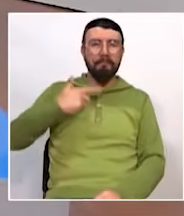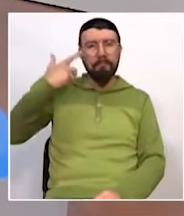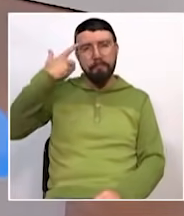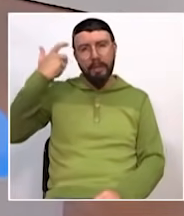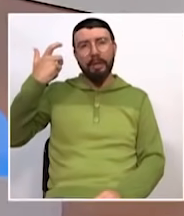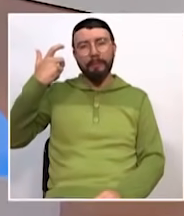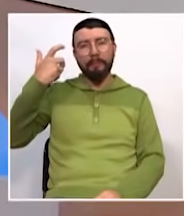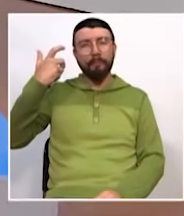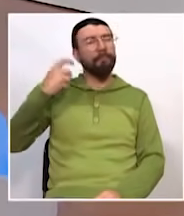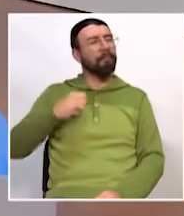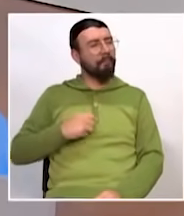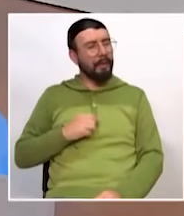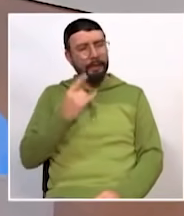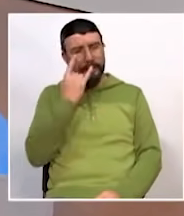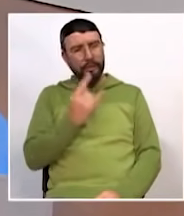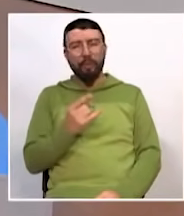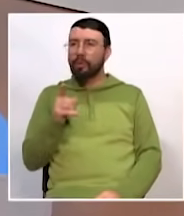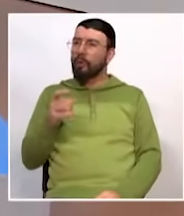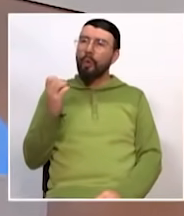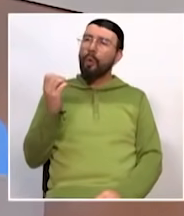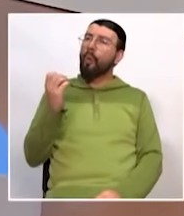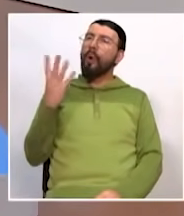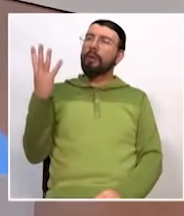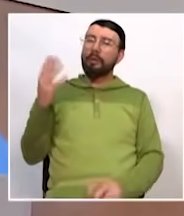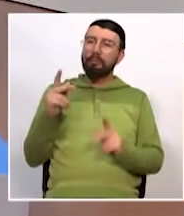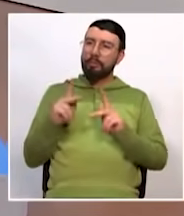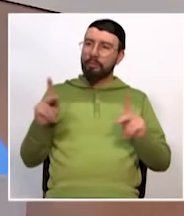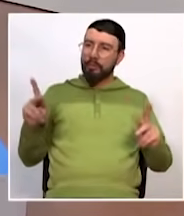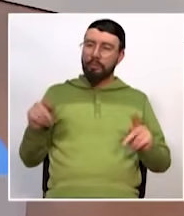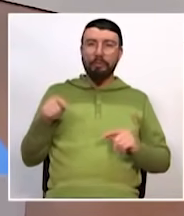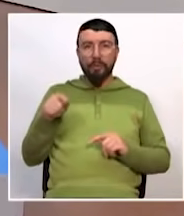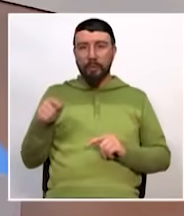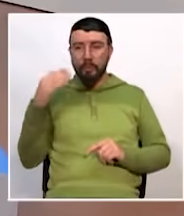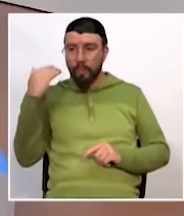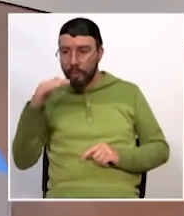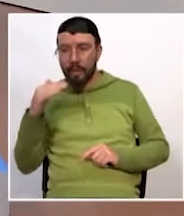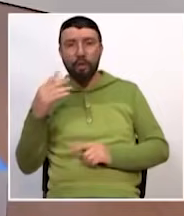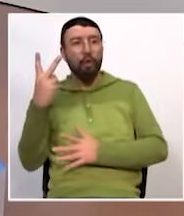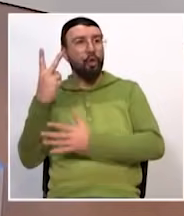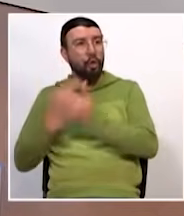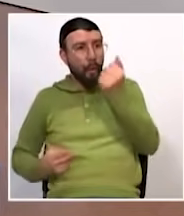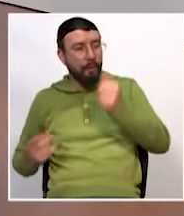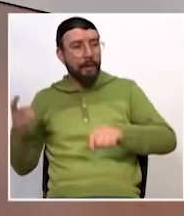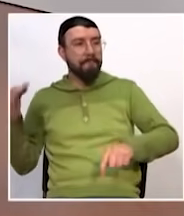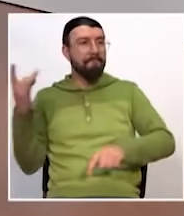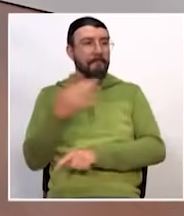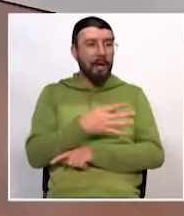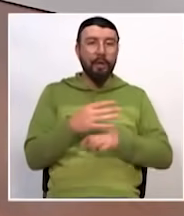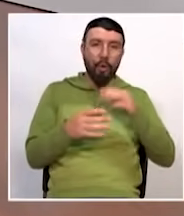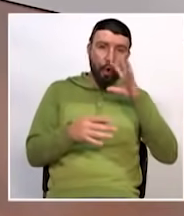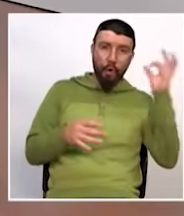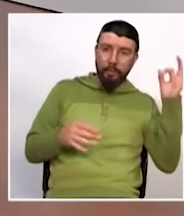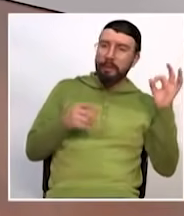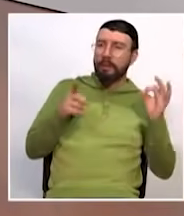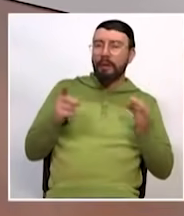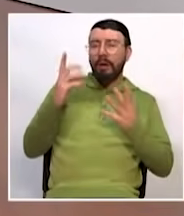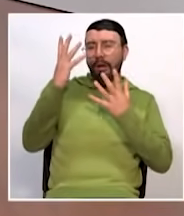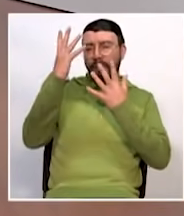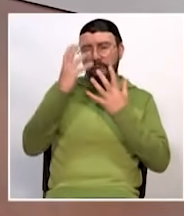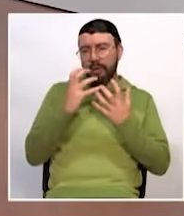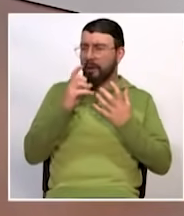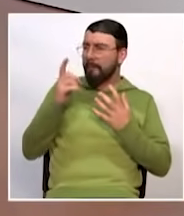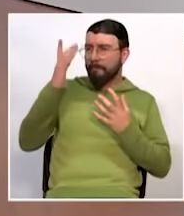interesó mucho ese número que usted dijo del doble de mujeres por hombres que sufren de depresión por qué